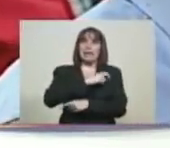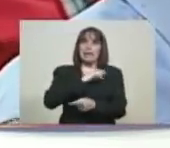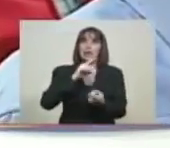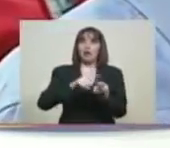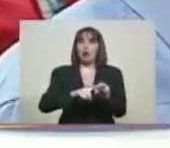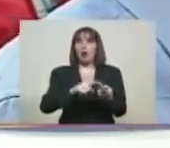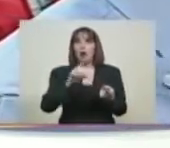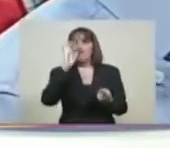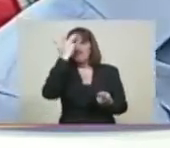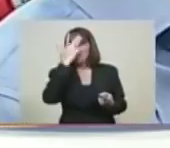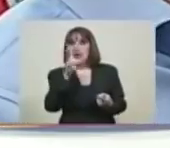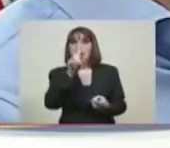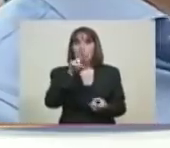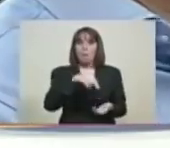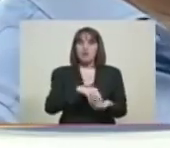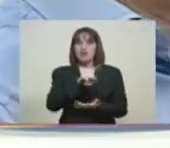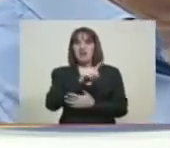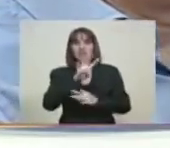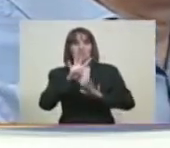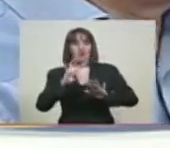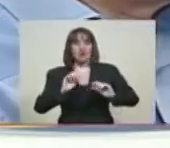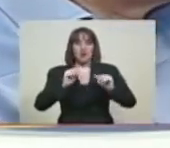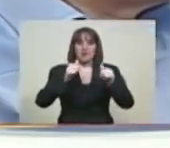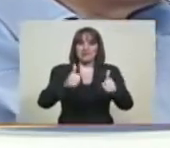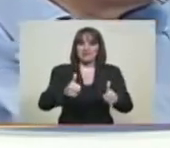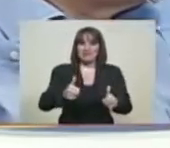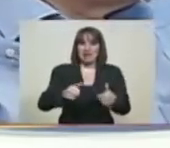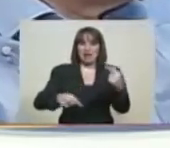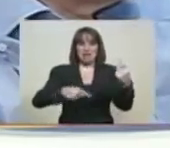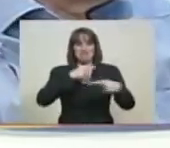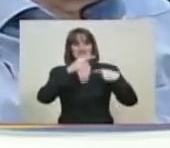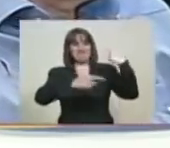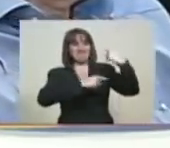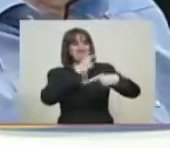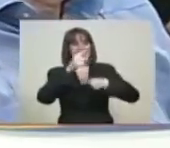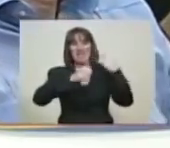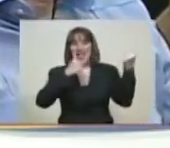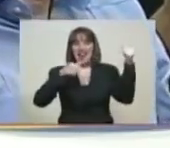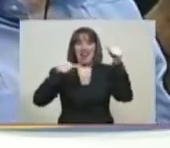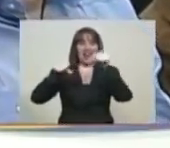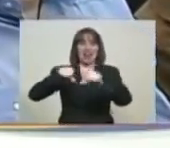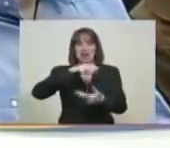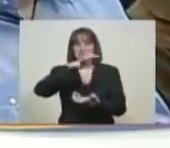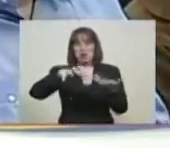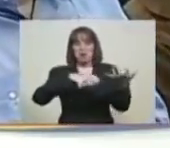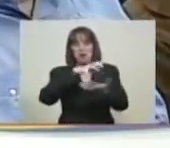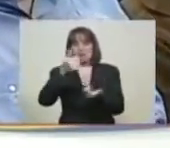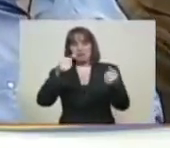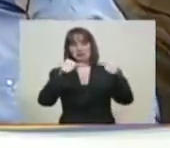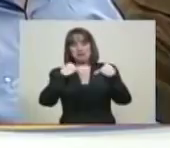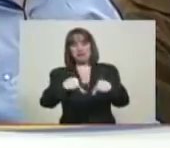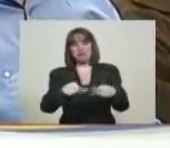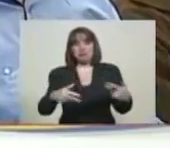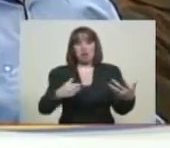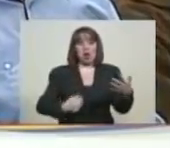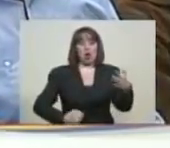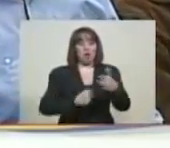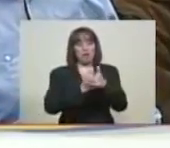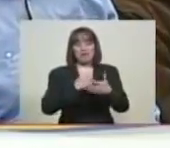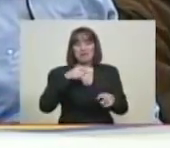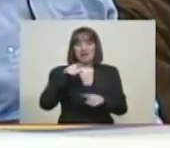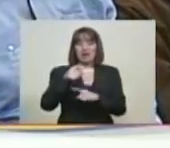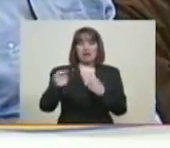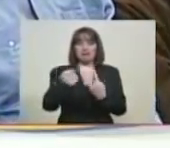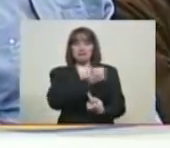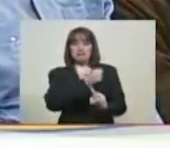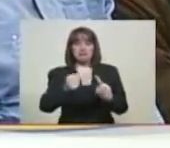2014 significó el arranque de la nueva espiral compiladora golpista no espiral